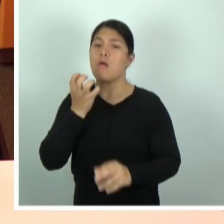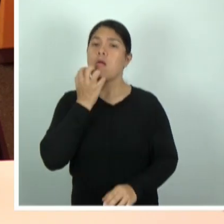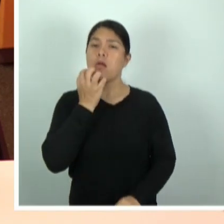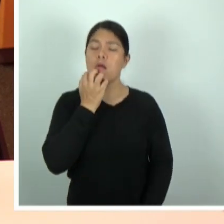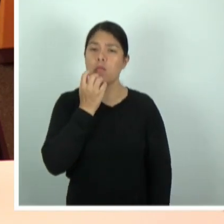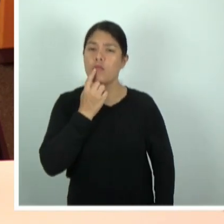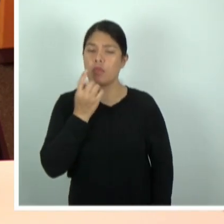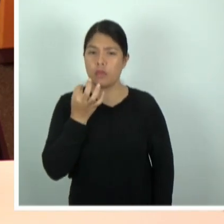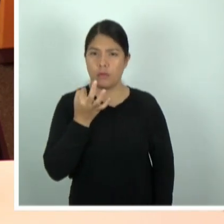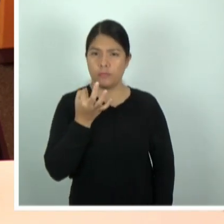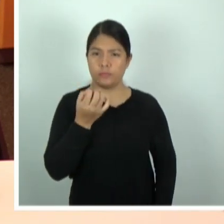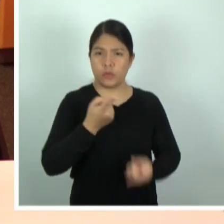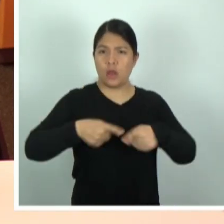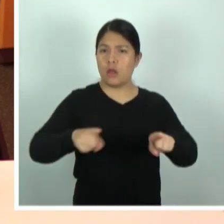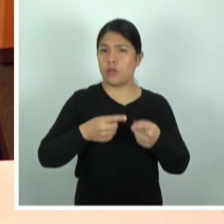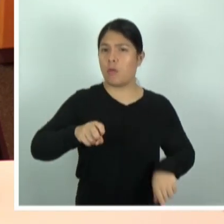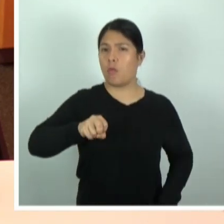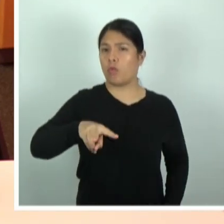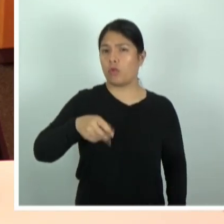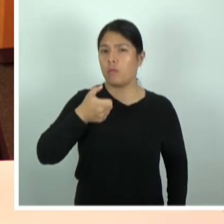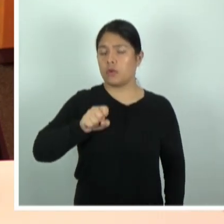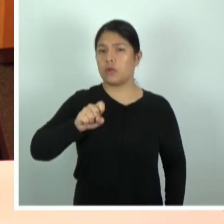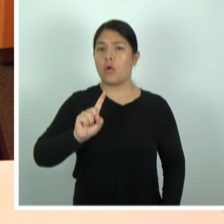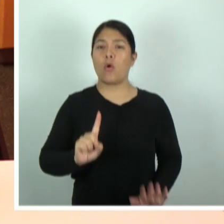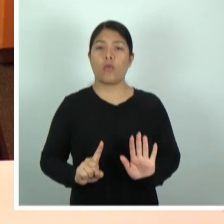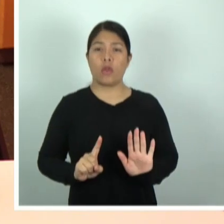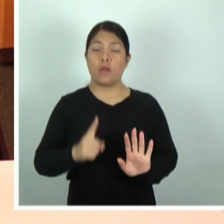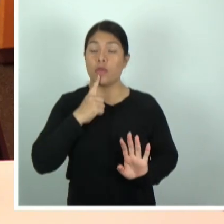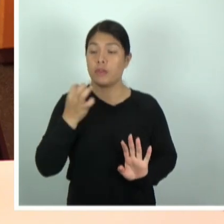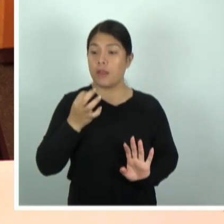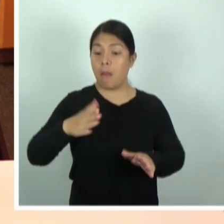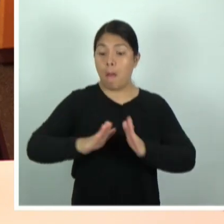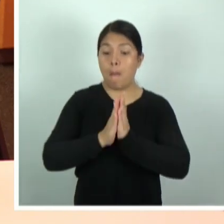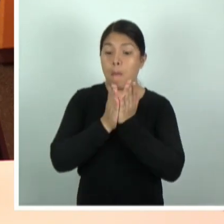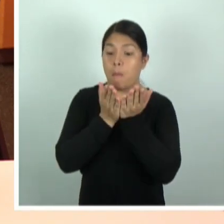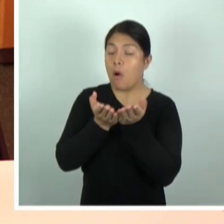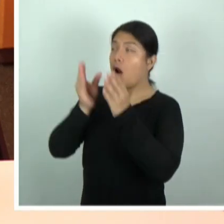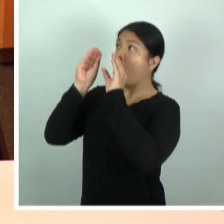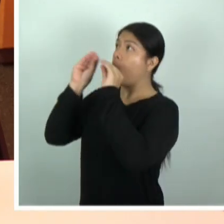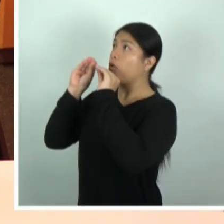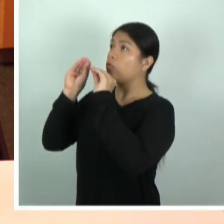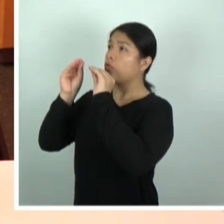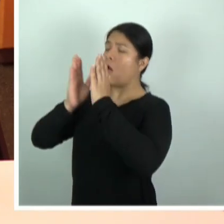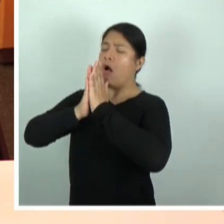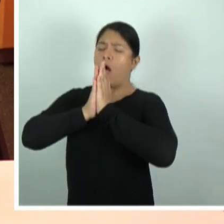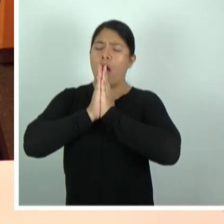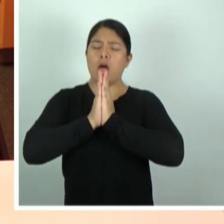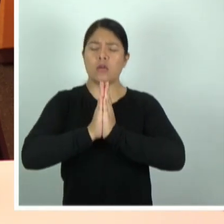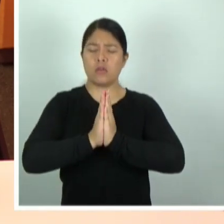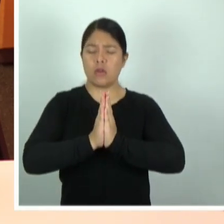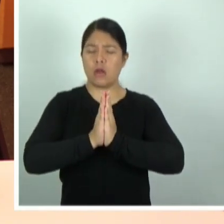dice Salmo 12, versículo 6, dice, su palabra es santa 7 veces